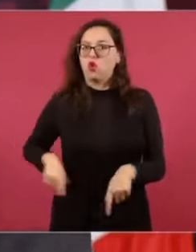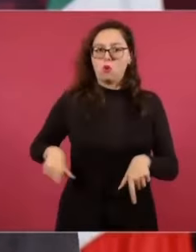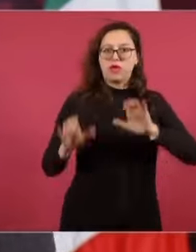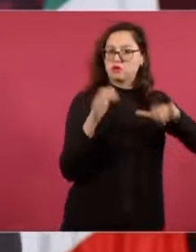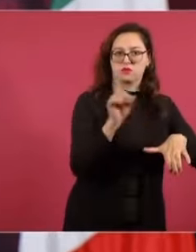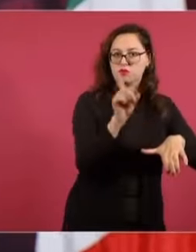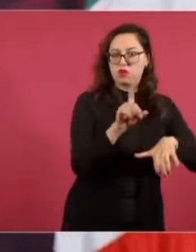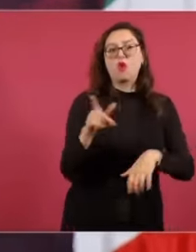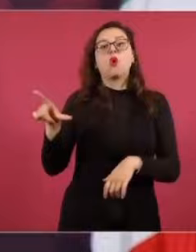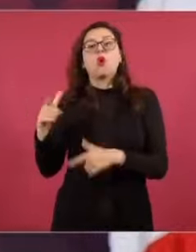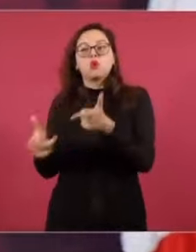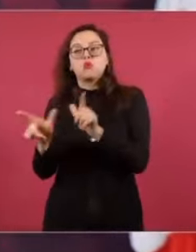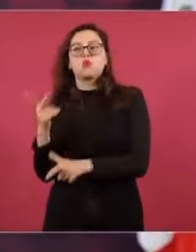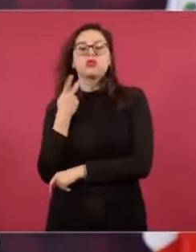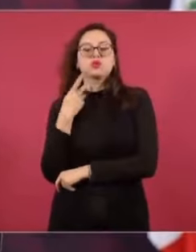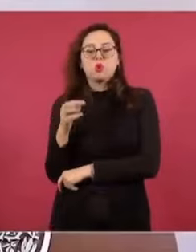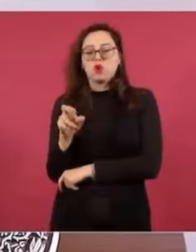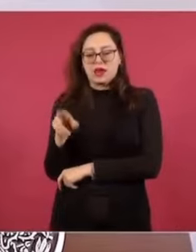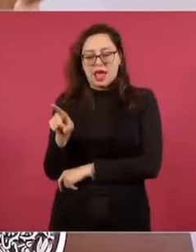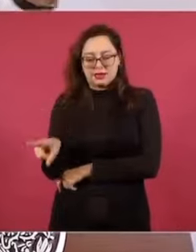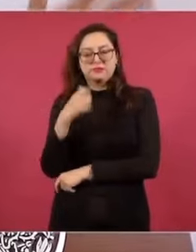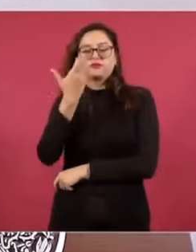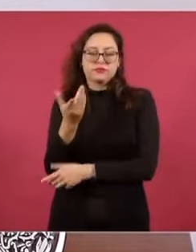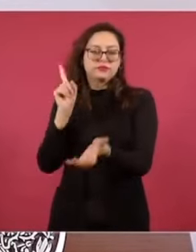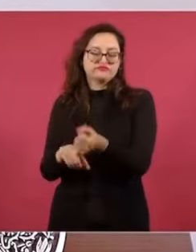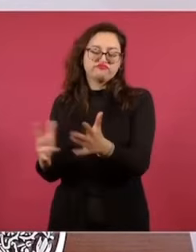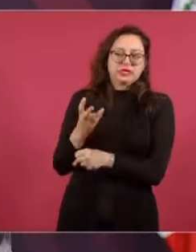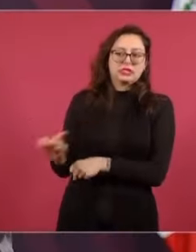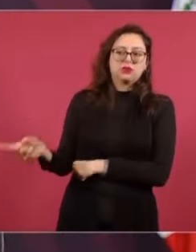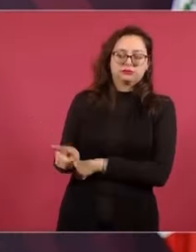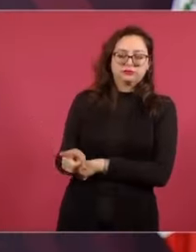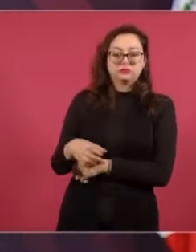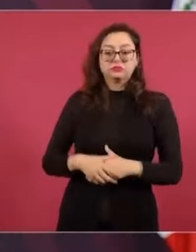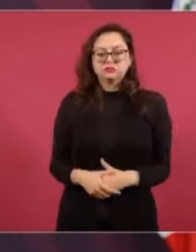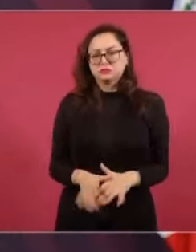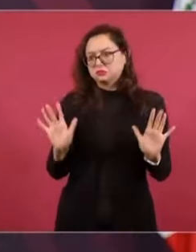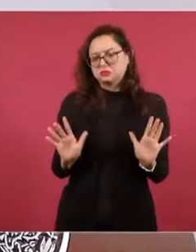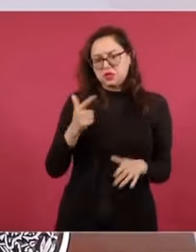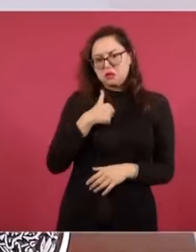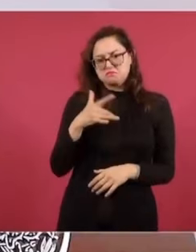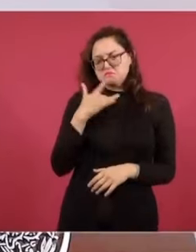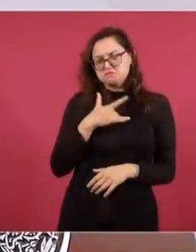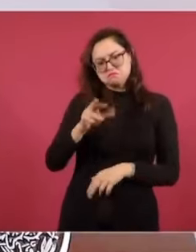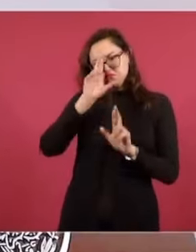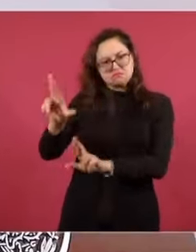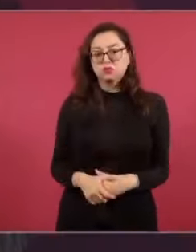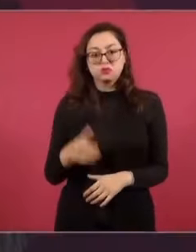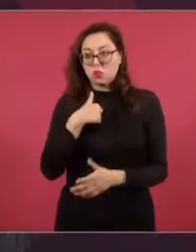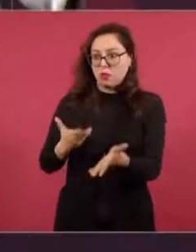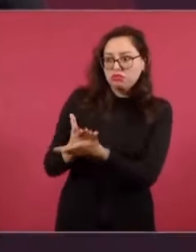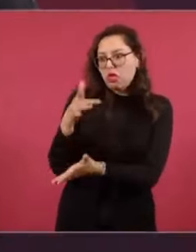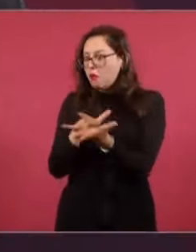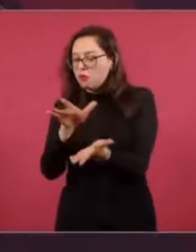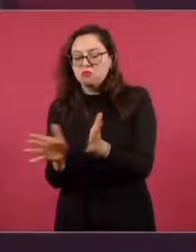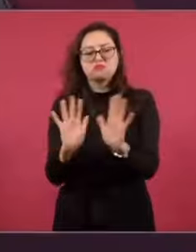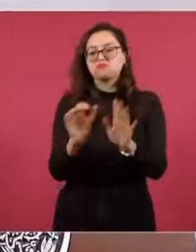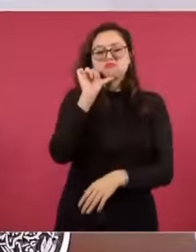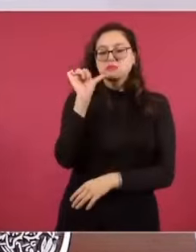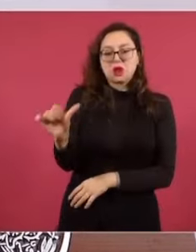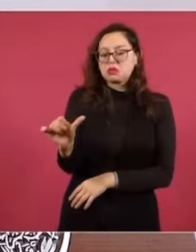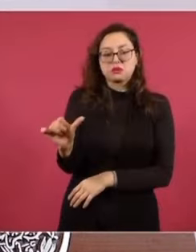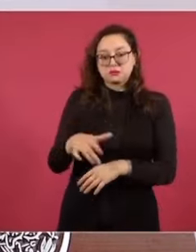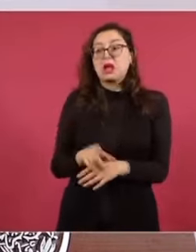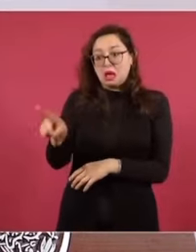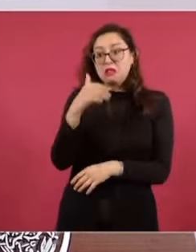ayudar a consolidar Moreno. No voy yo a influir en nada, pero él sí quiere